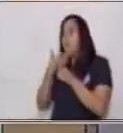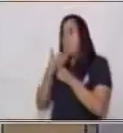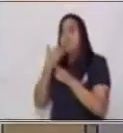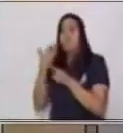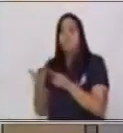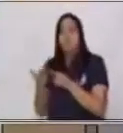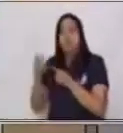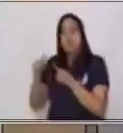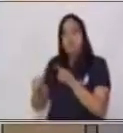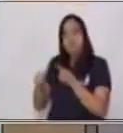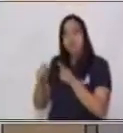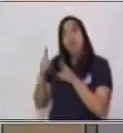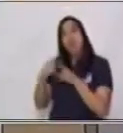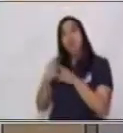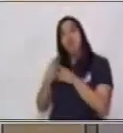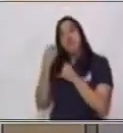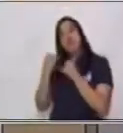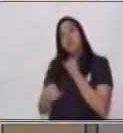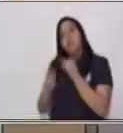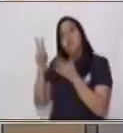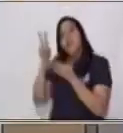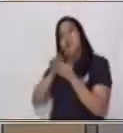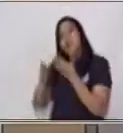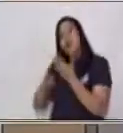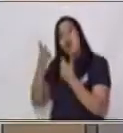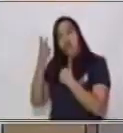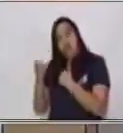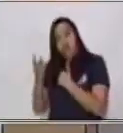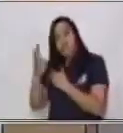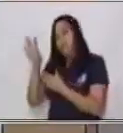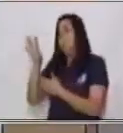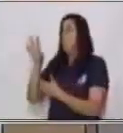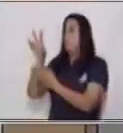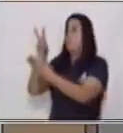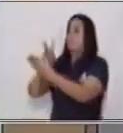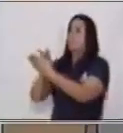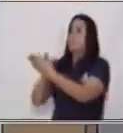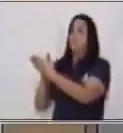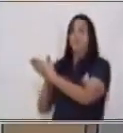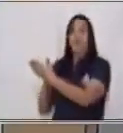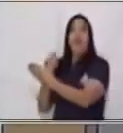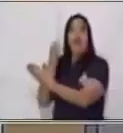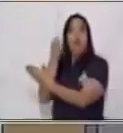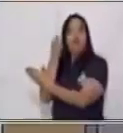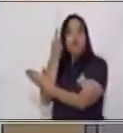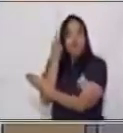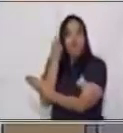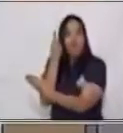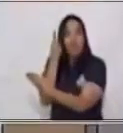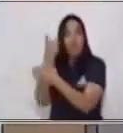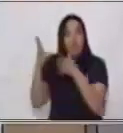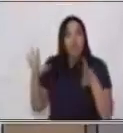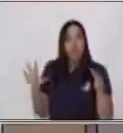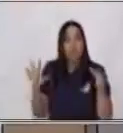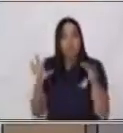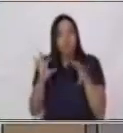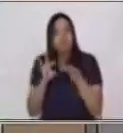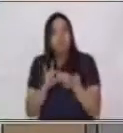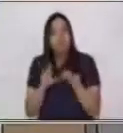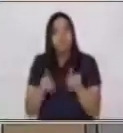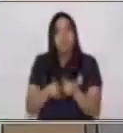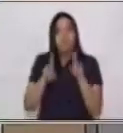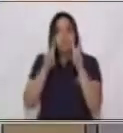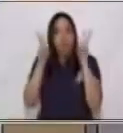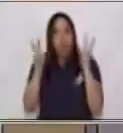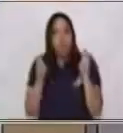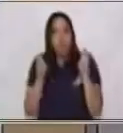fácilmente hacia el receptor y debe ser coherente, es decir, relacionado con el tema. Si estamos leyendo